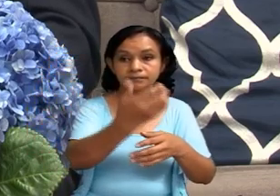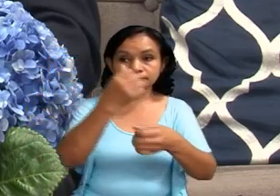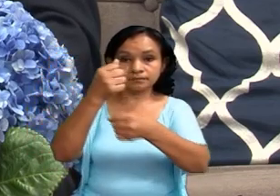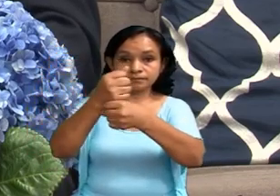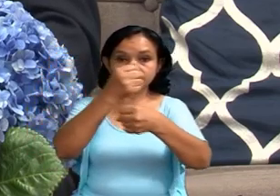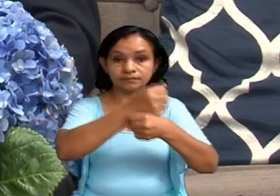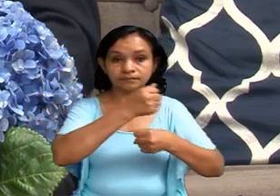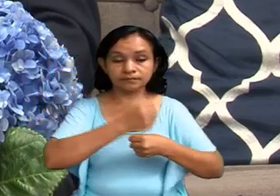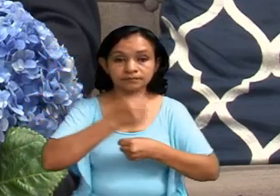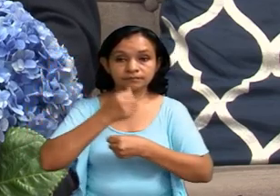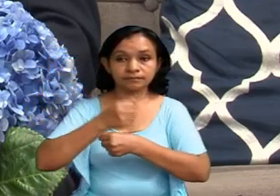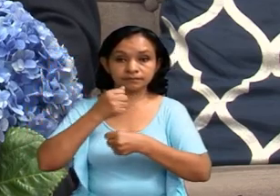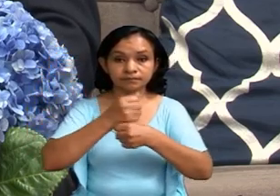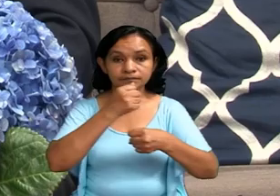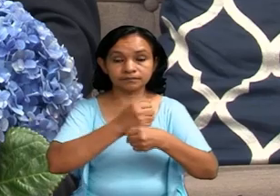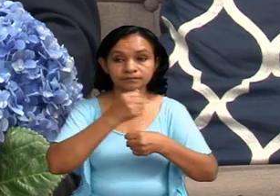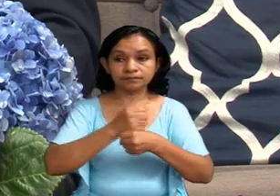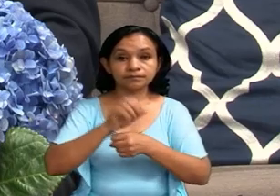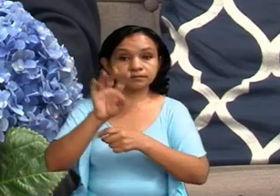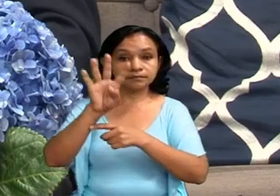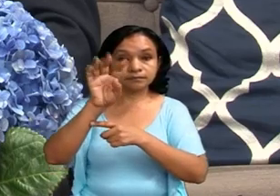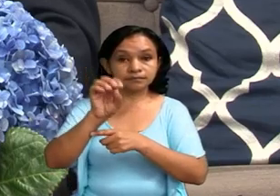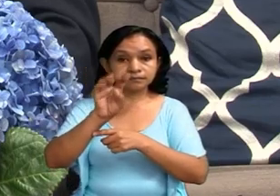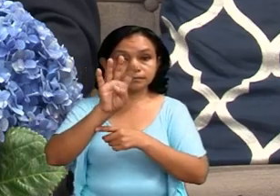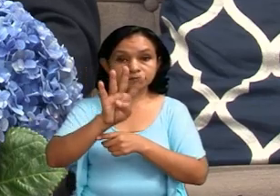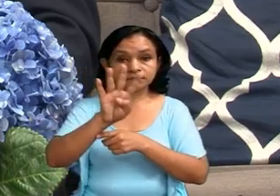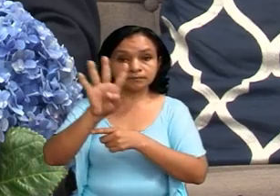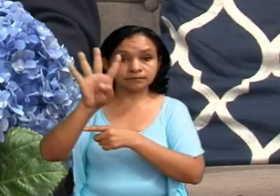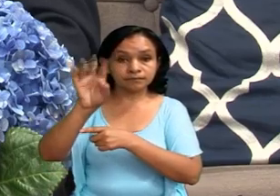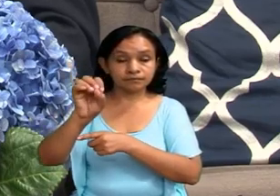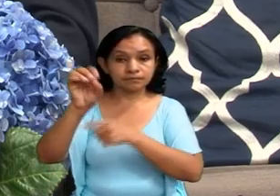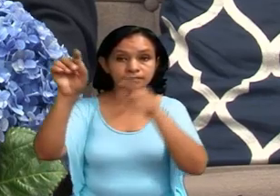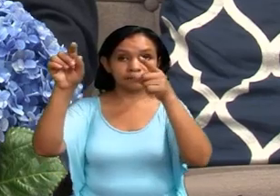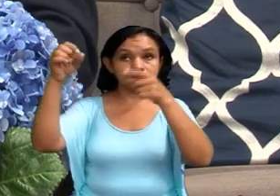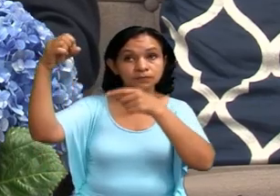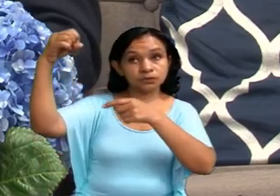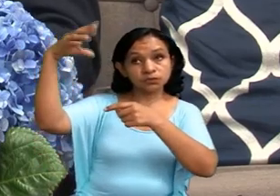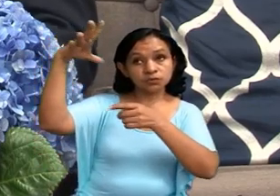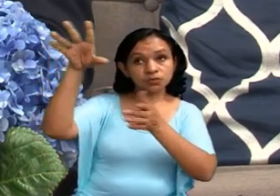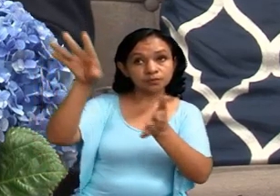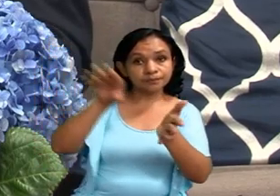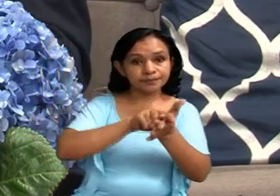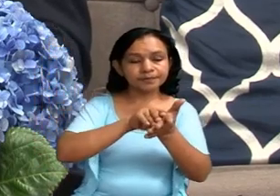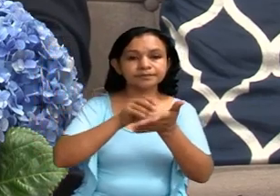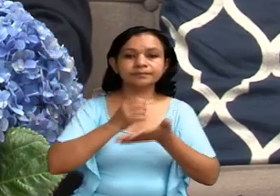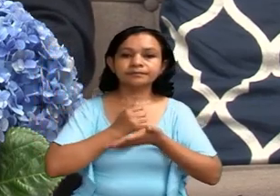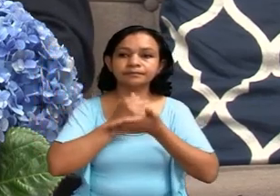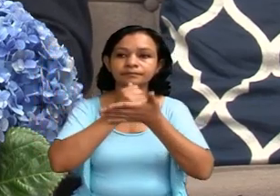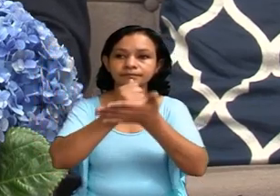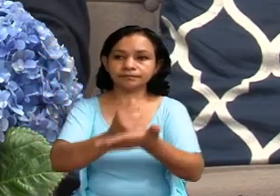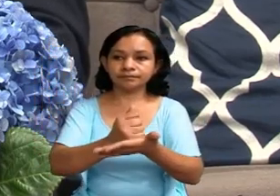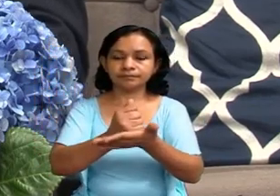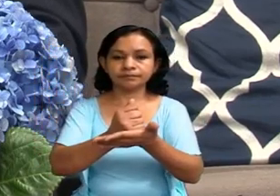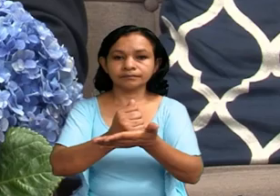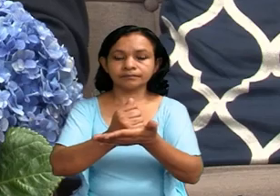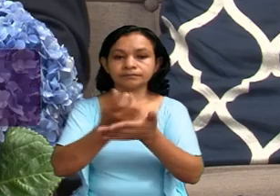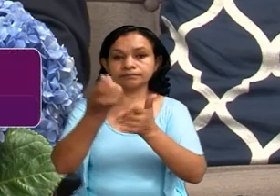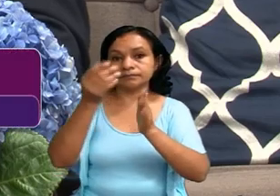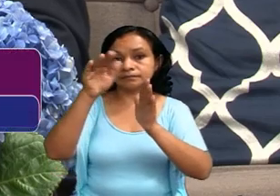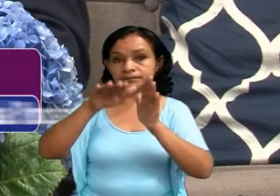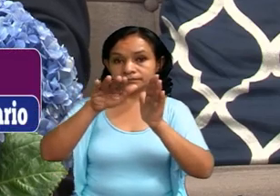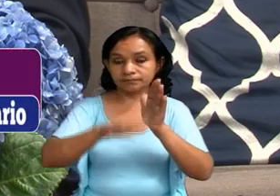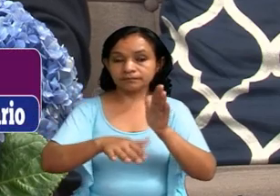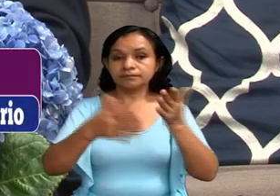la instalación de 440 paneles solares, que nos va a permitir también otro ahorro de